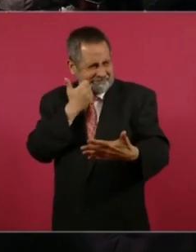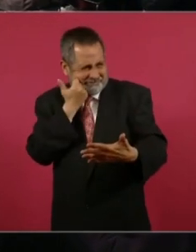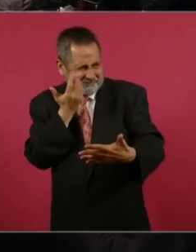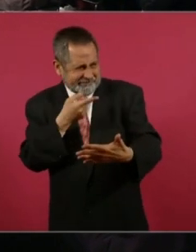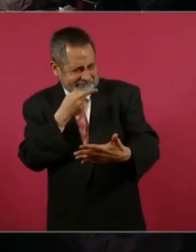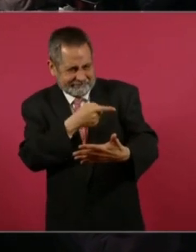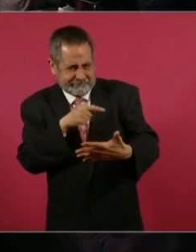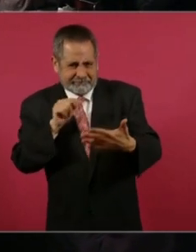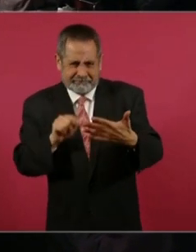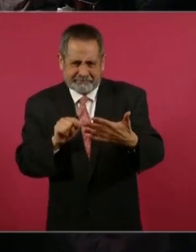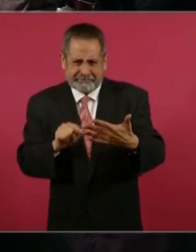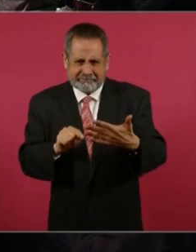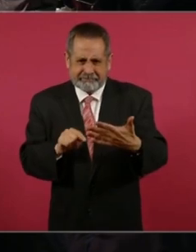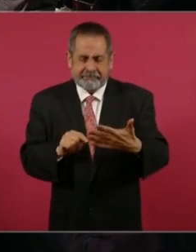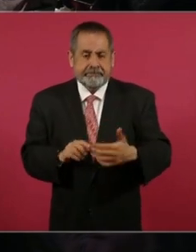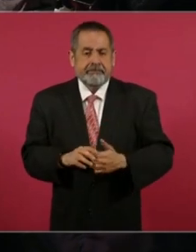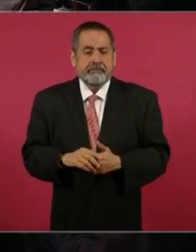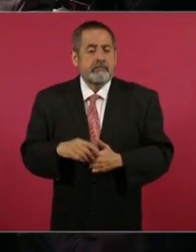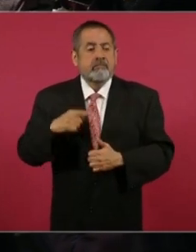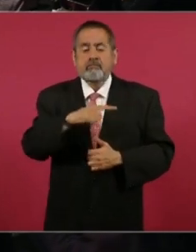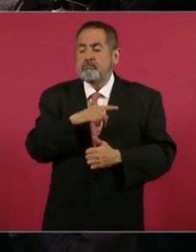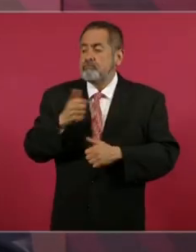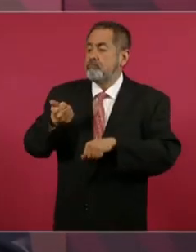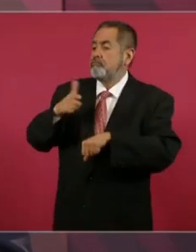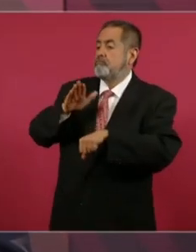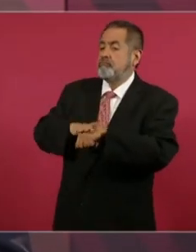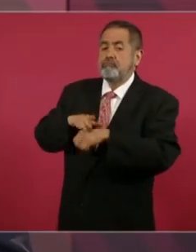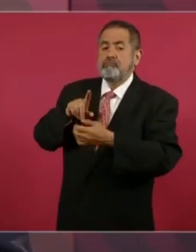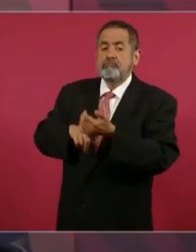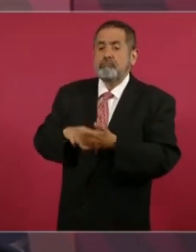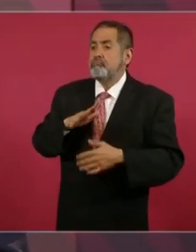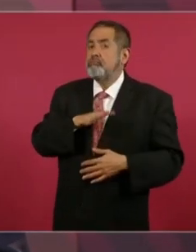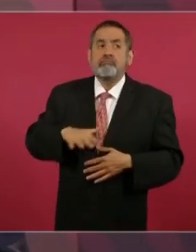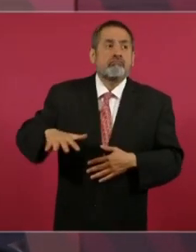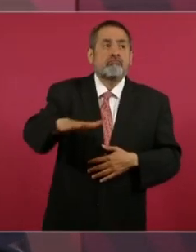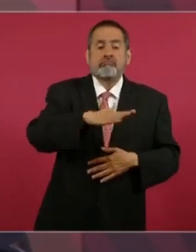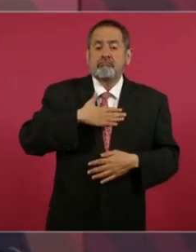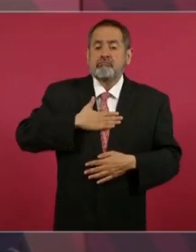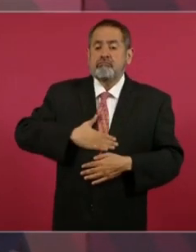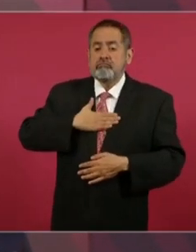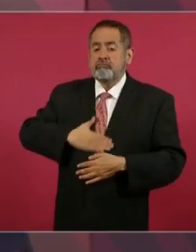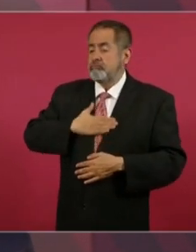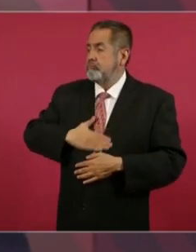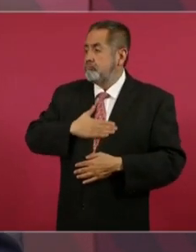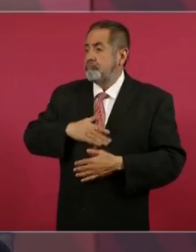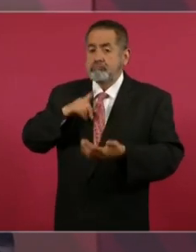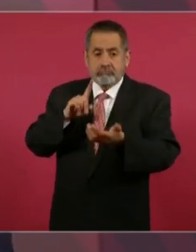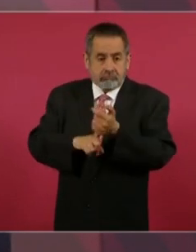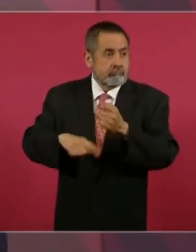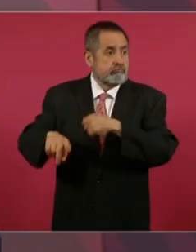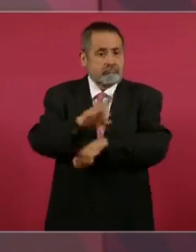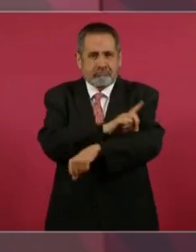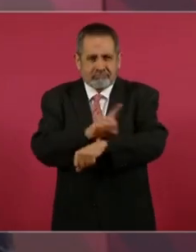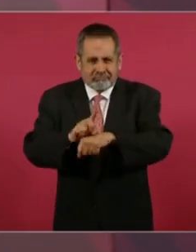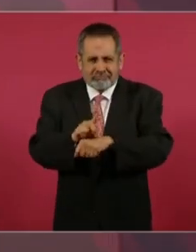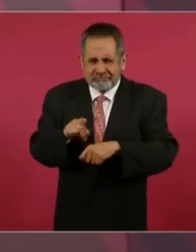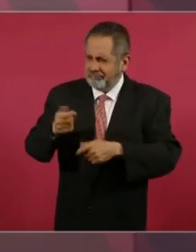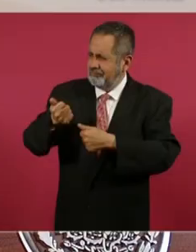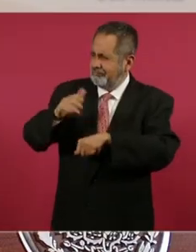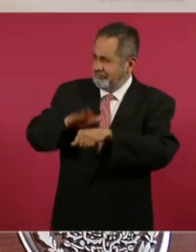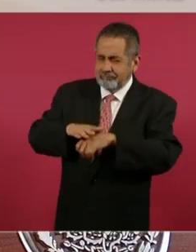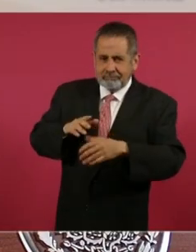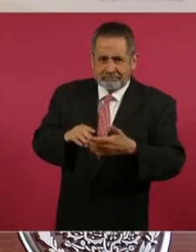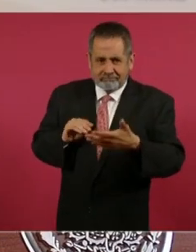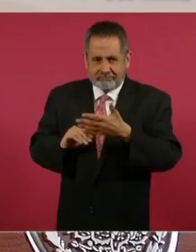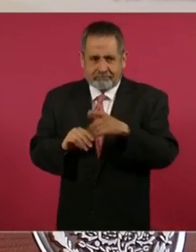era que quería la administración de los baños públicos de la delegación. Entonces, eso